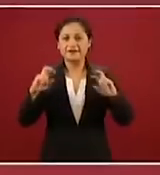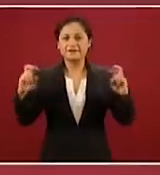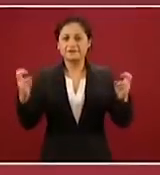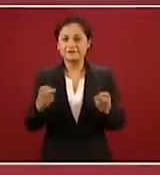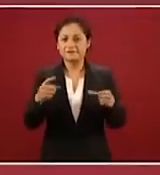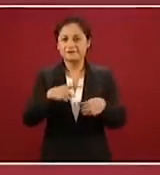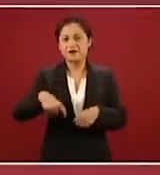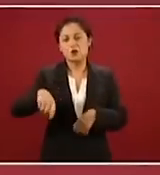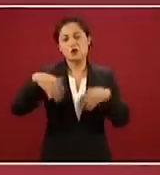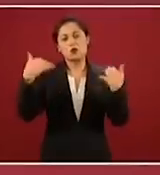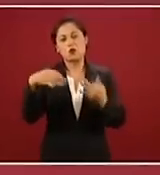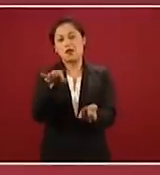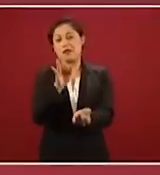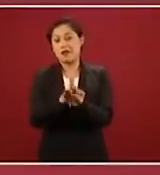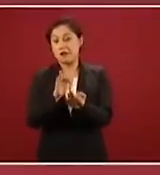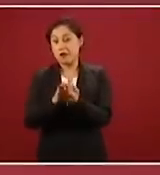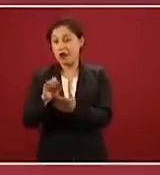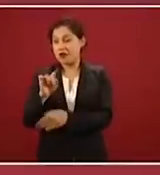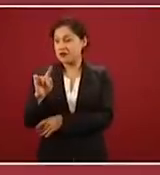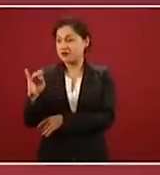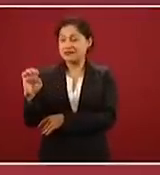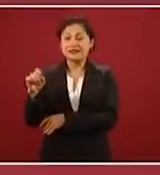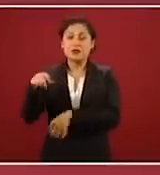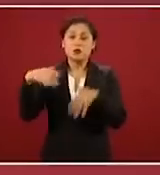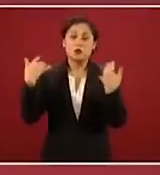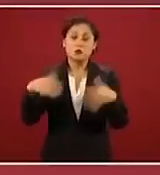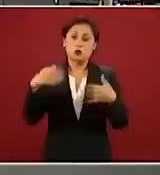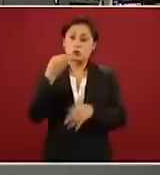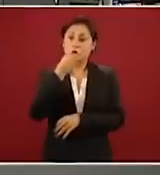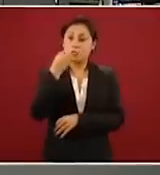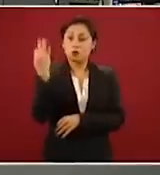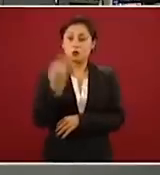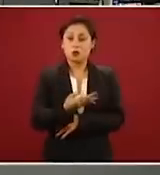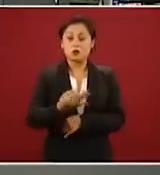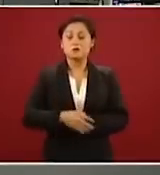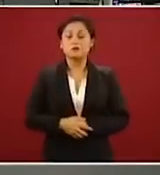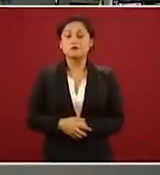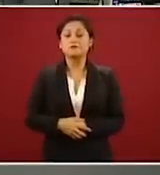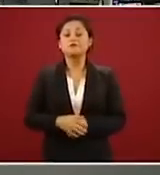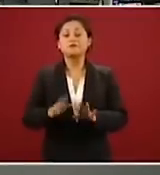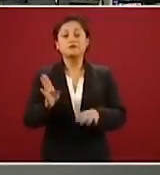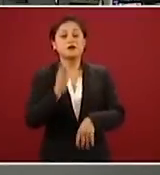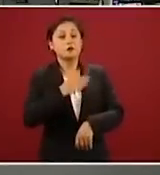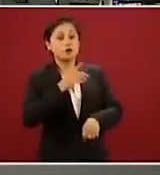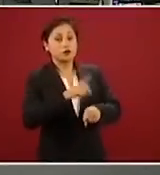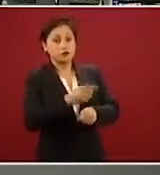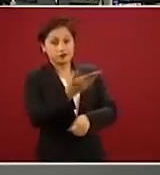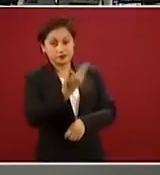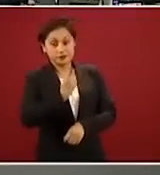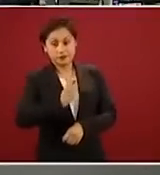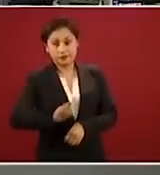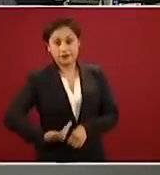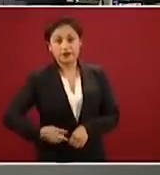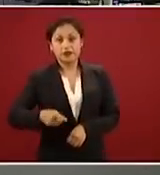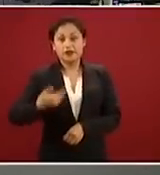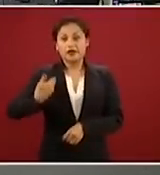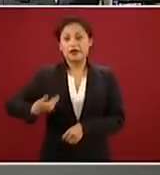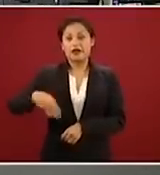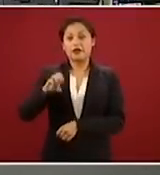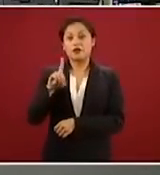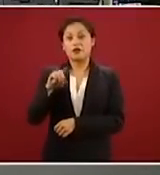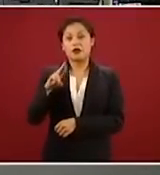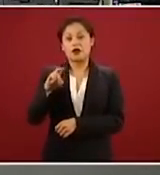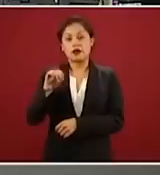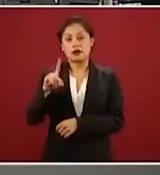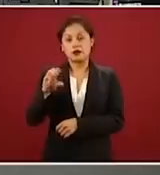exquisitos. Buenos días, señor presidente. Eduardo Esquivel Ancona,